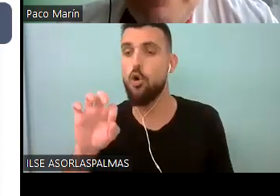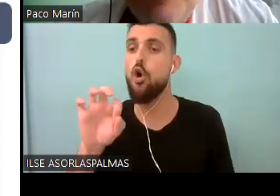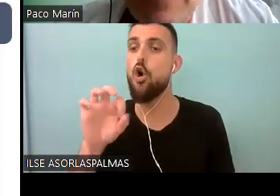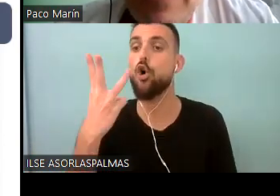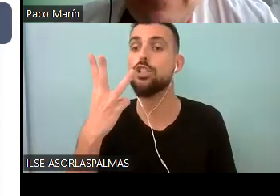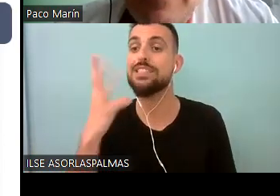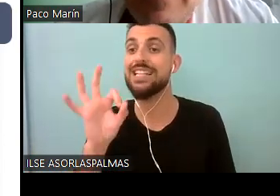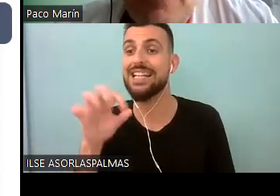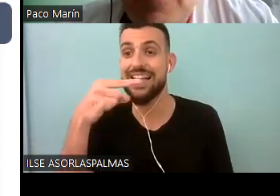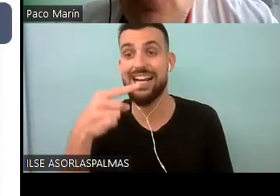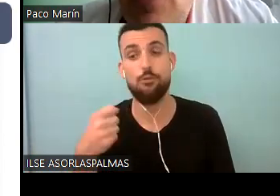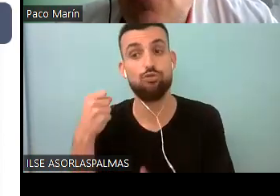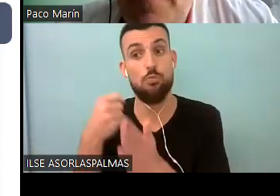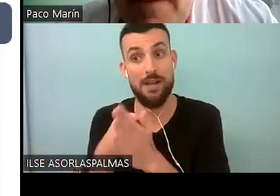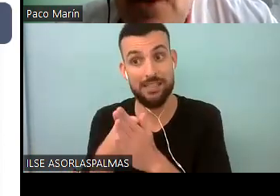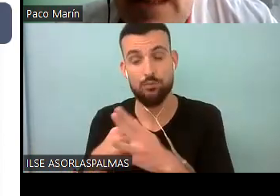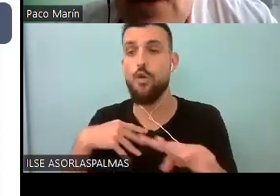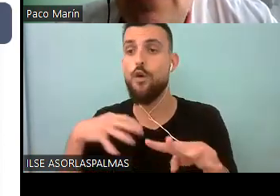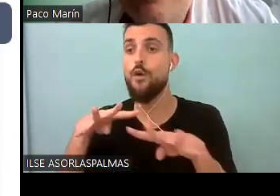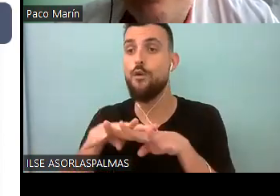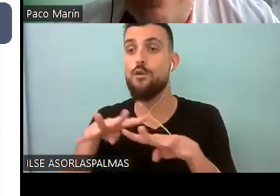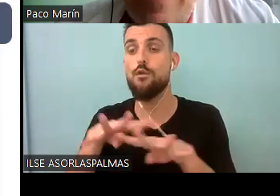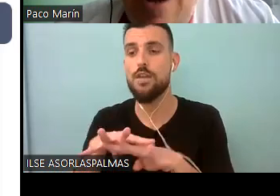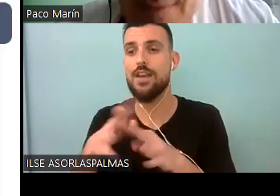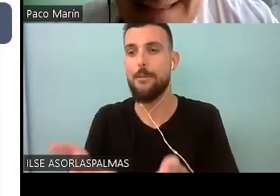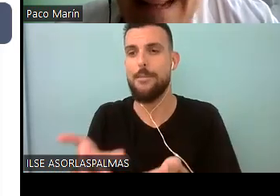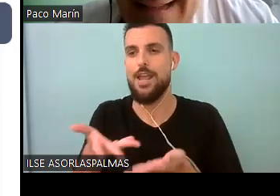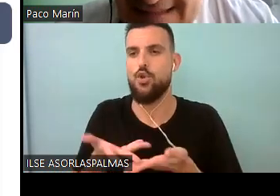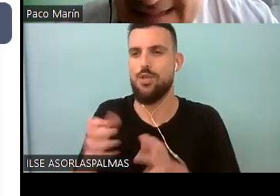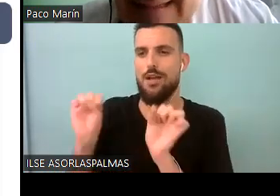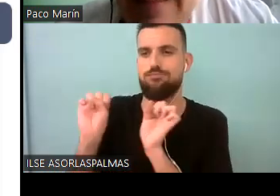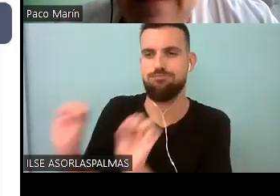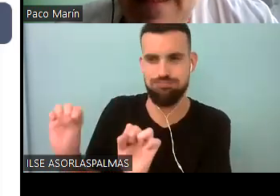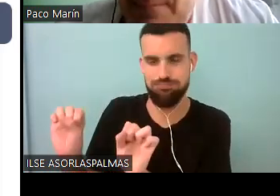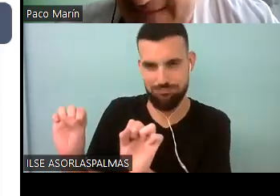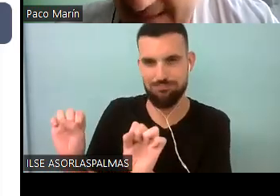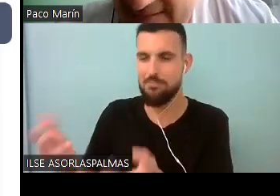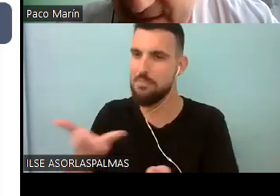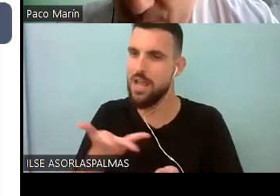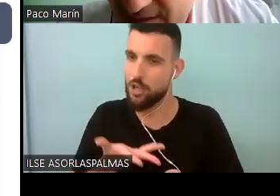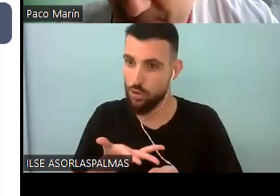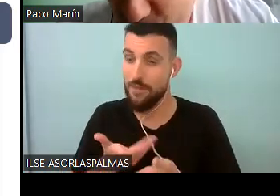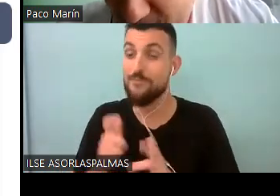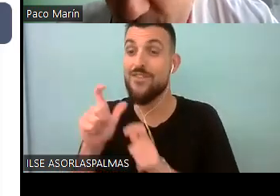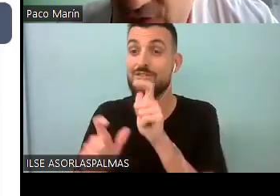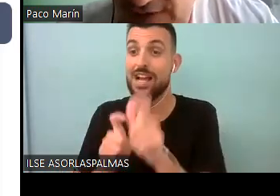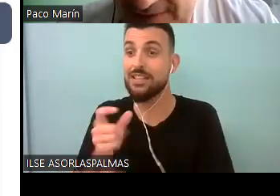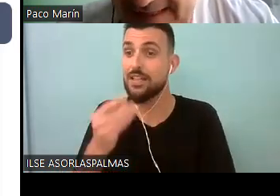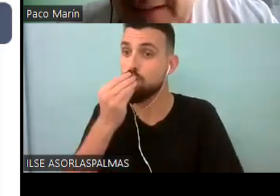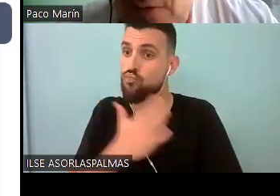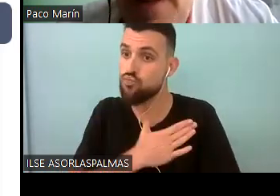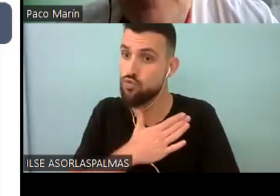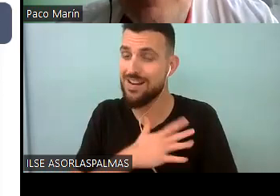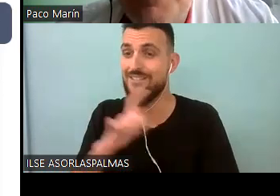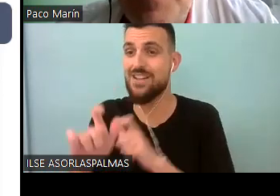webinar, esa fibra actúa como prebiótico, aumenta la cantidad de bacterias adecuadas, de probióticos, de